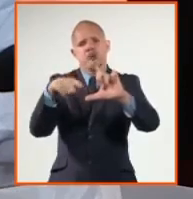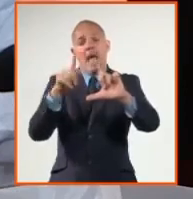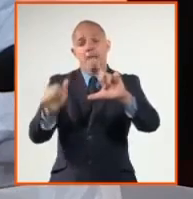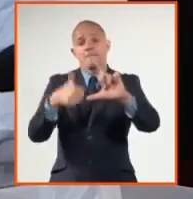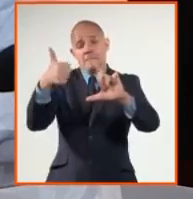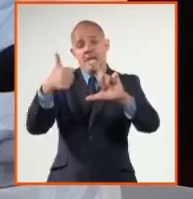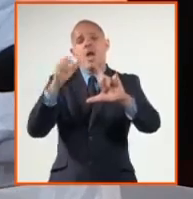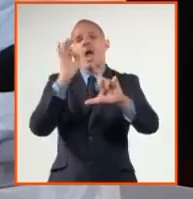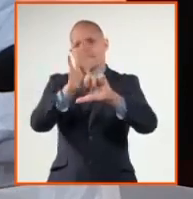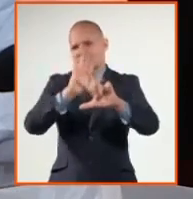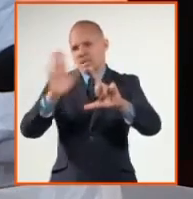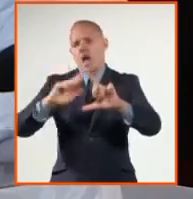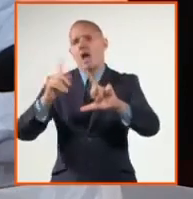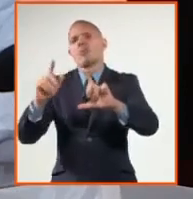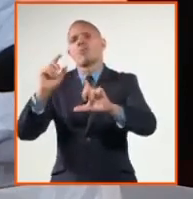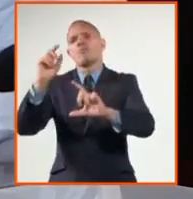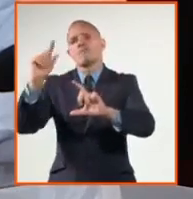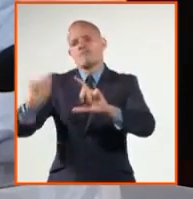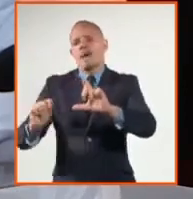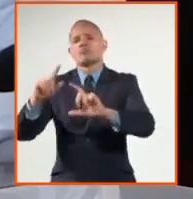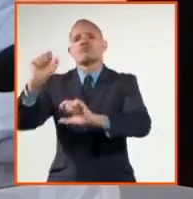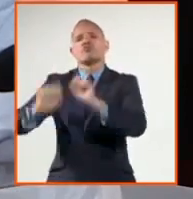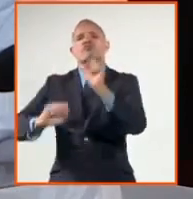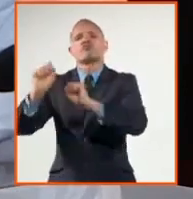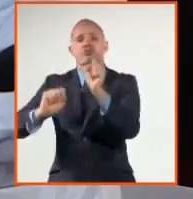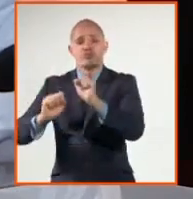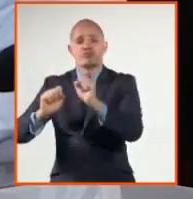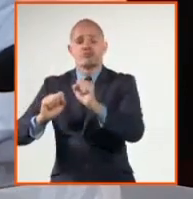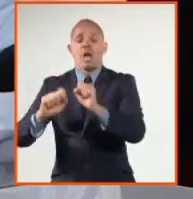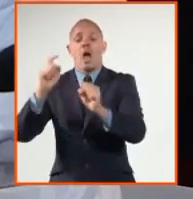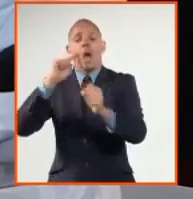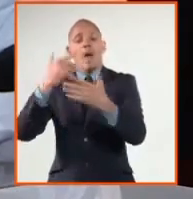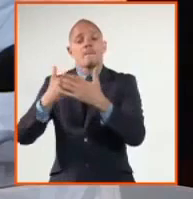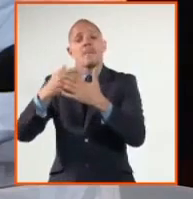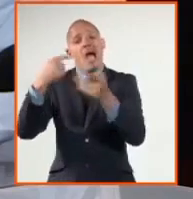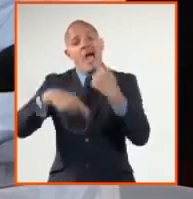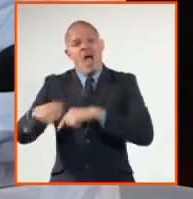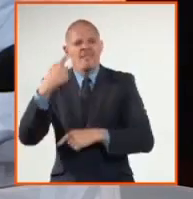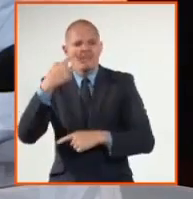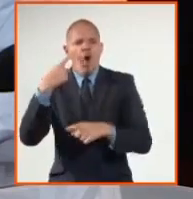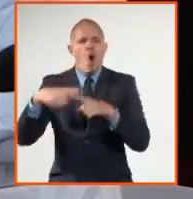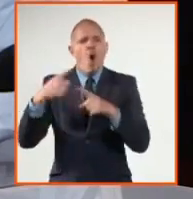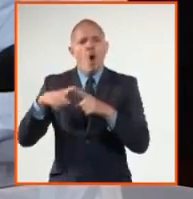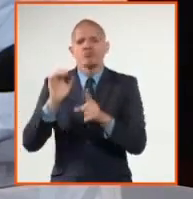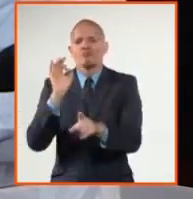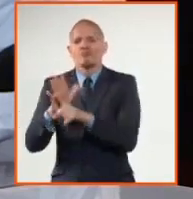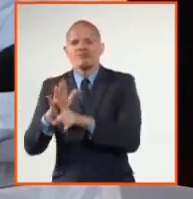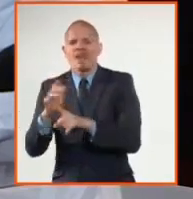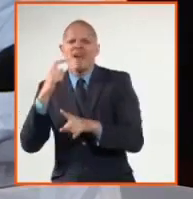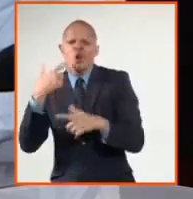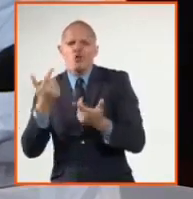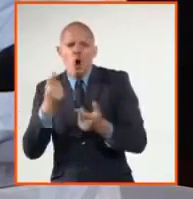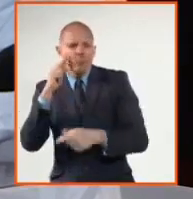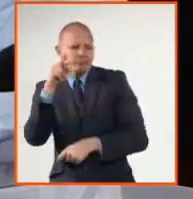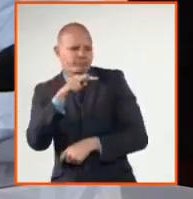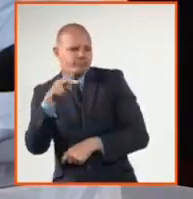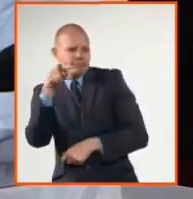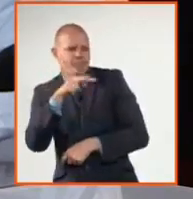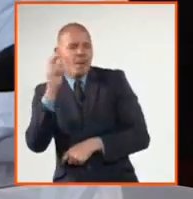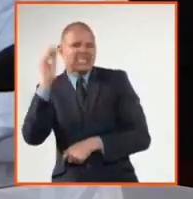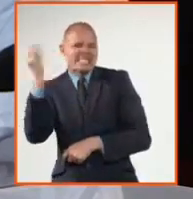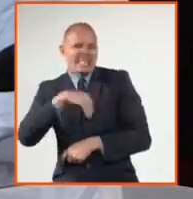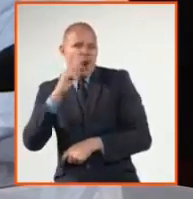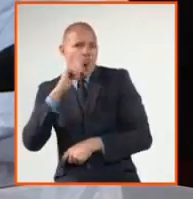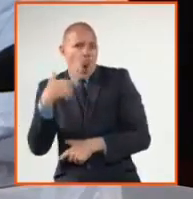rodaje se está también evaluando ahora el montaje de un grupo de equipos de diagnóstico para poder ser un poco más precisos a la hora no sólo